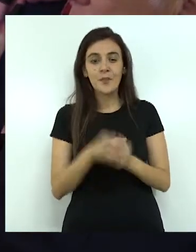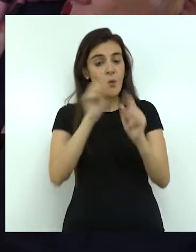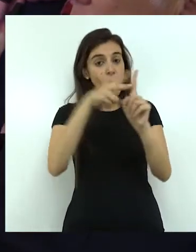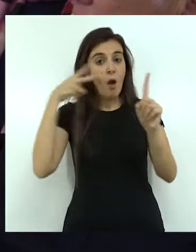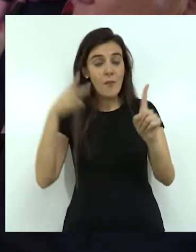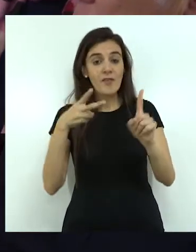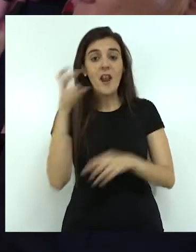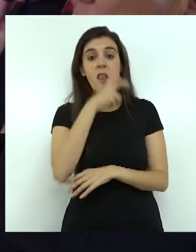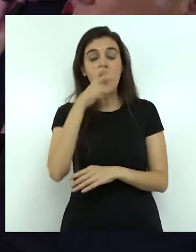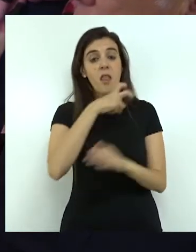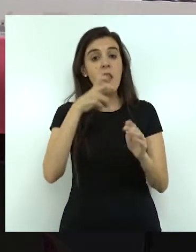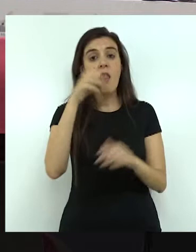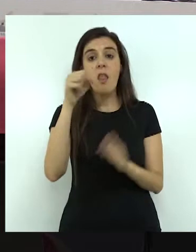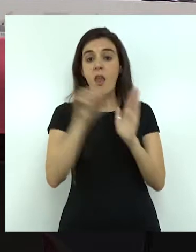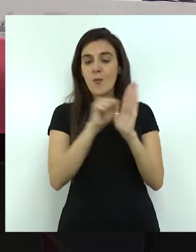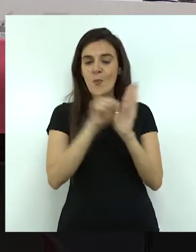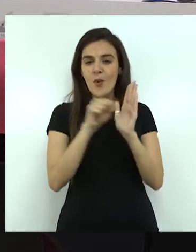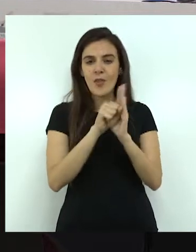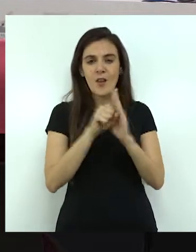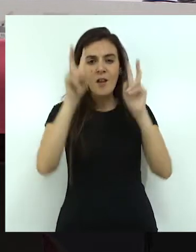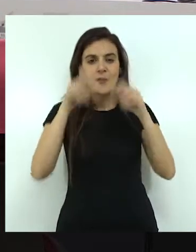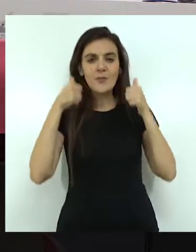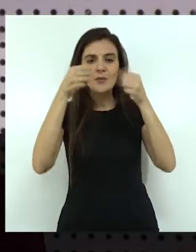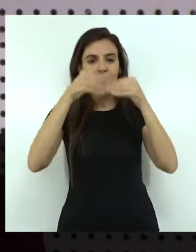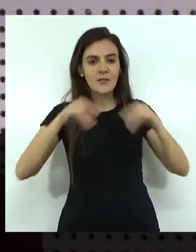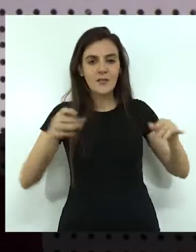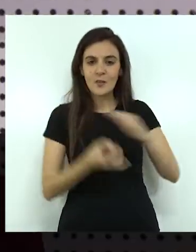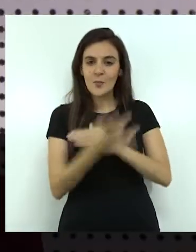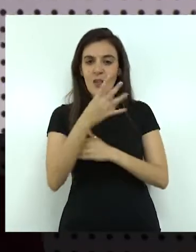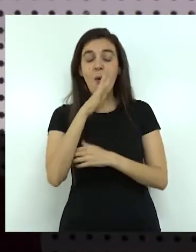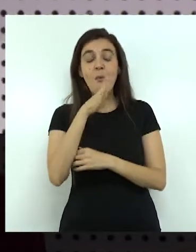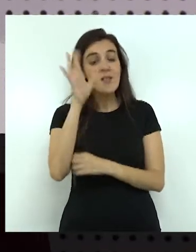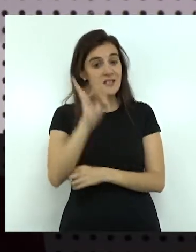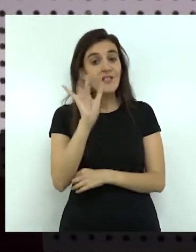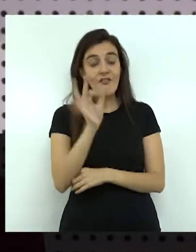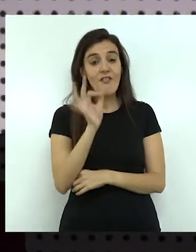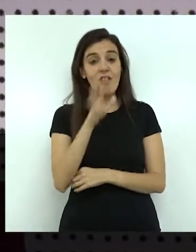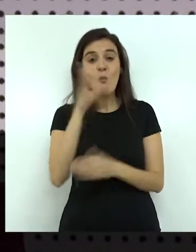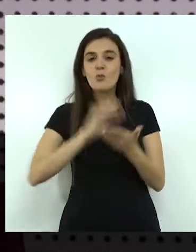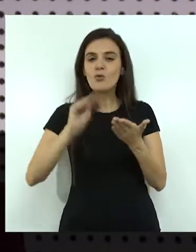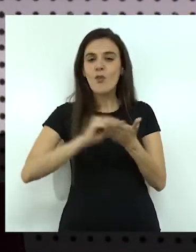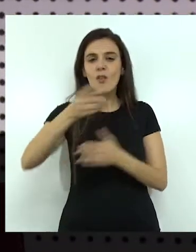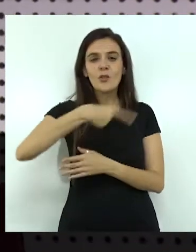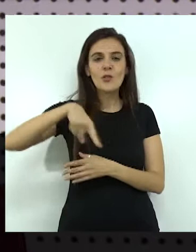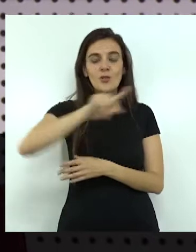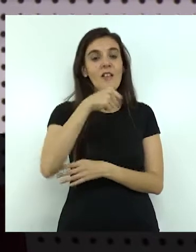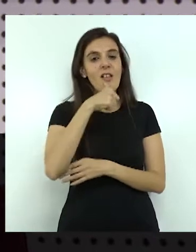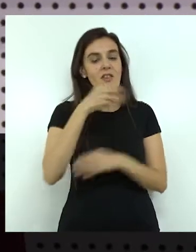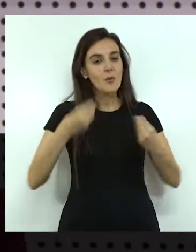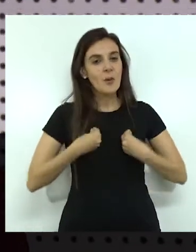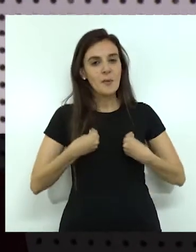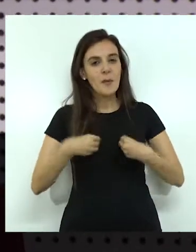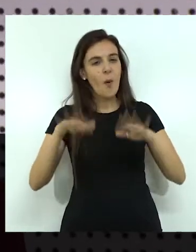de la mitología y de las historias que rodean los comienzos de nuestra tierra porque sí que es verdad que muchas veces vivimos aquí en ceuta pero